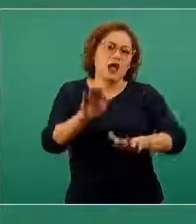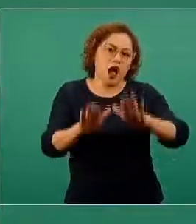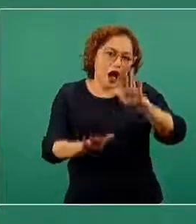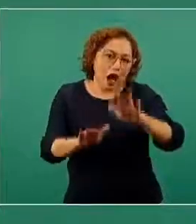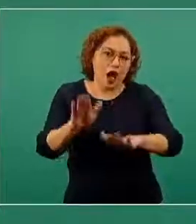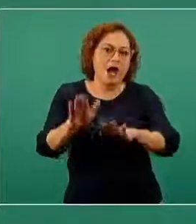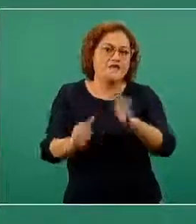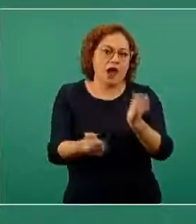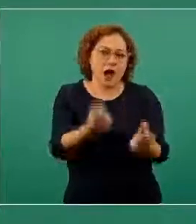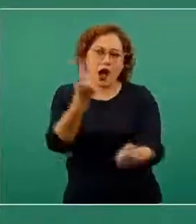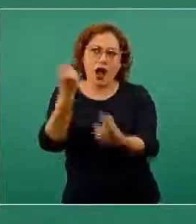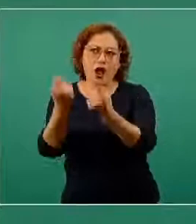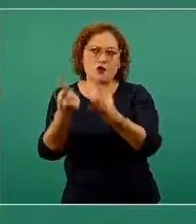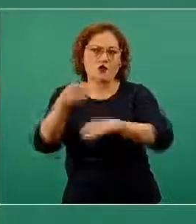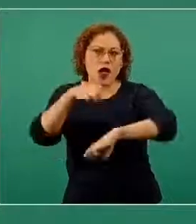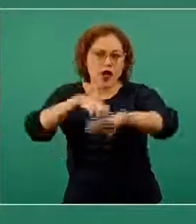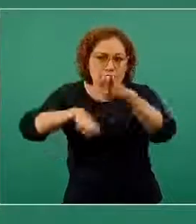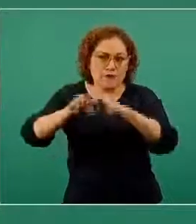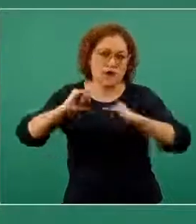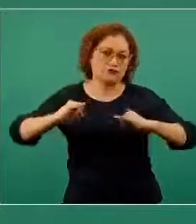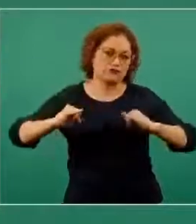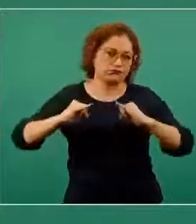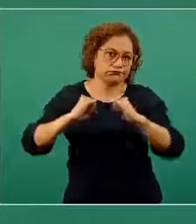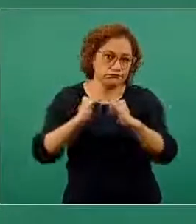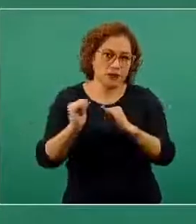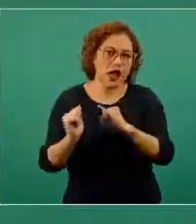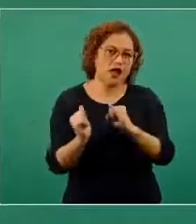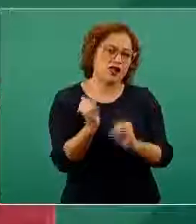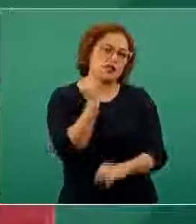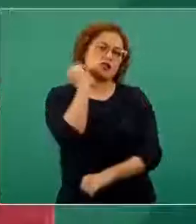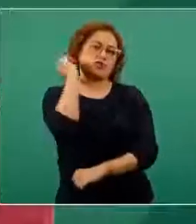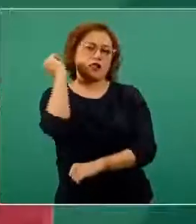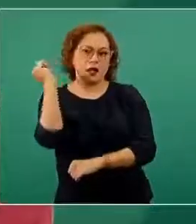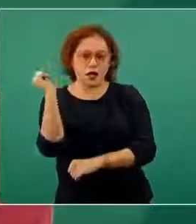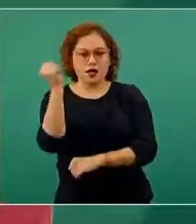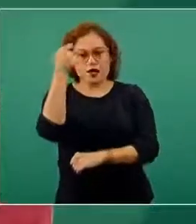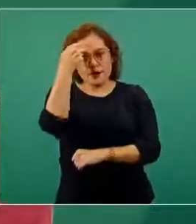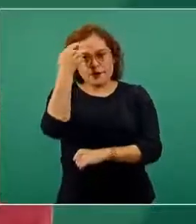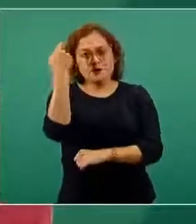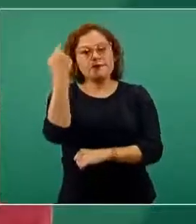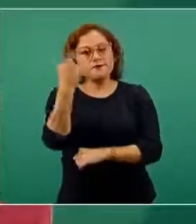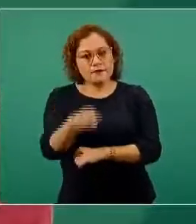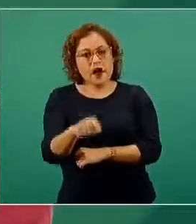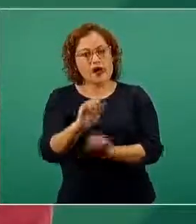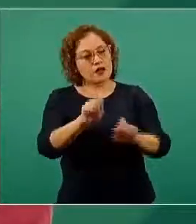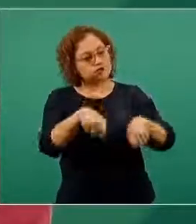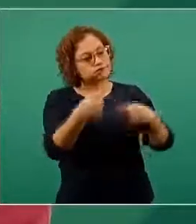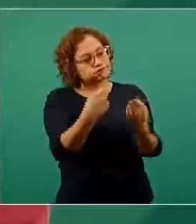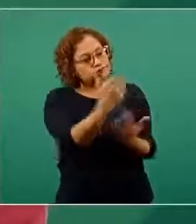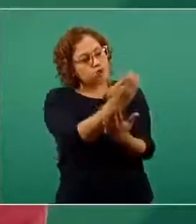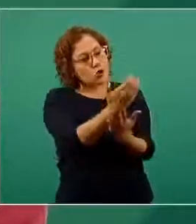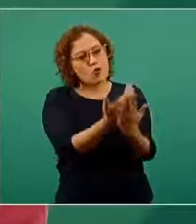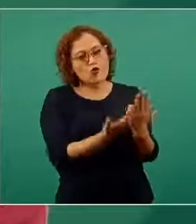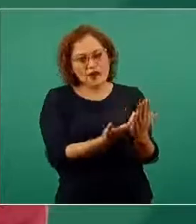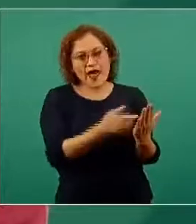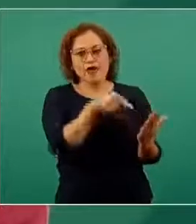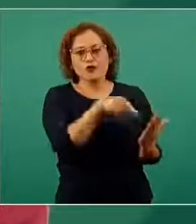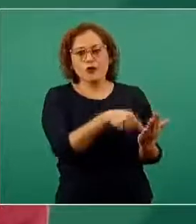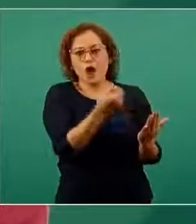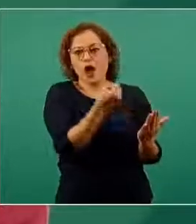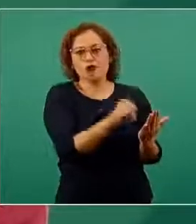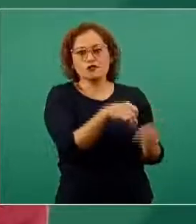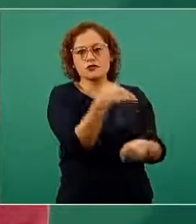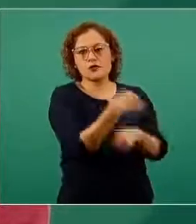los contratantes trucos para no conceder las prestaciones laborales